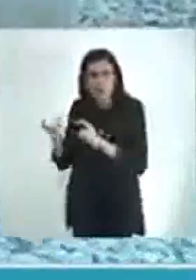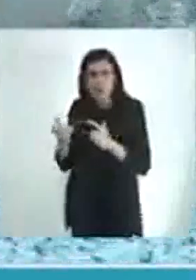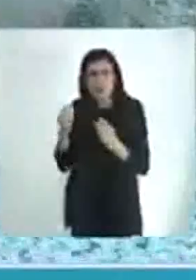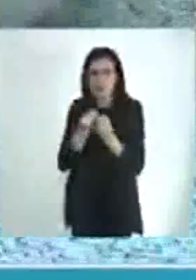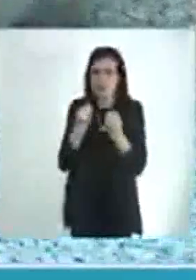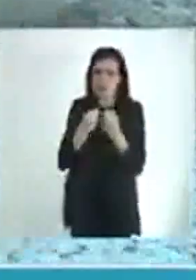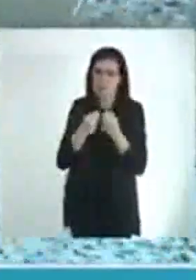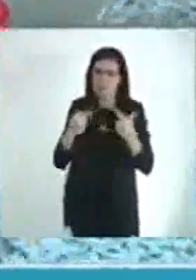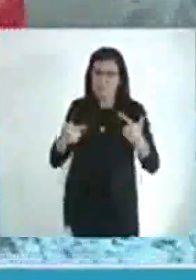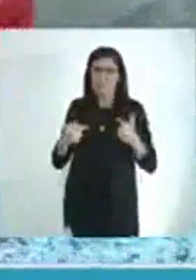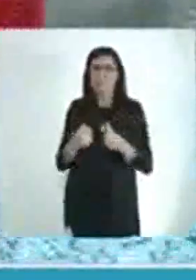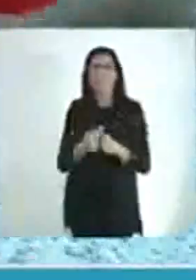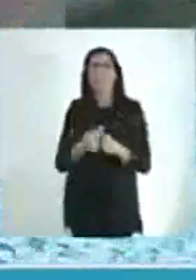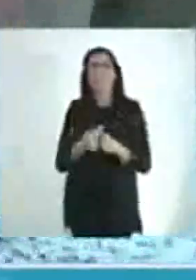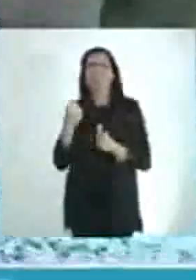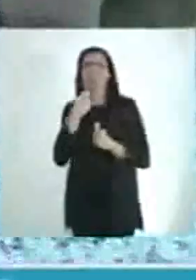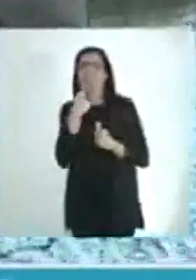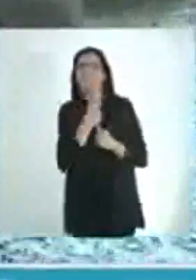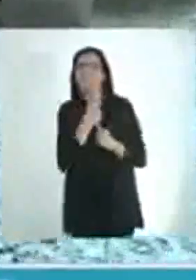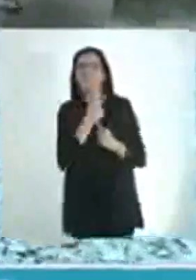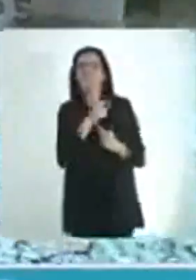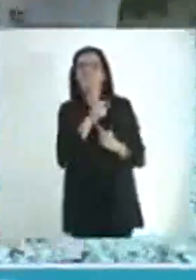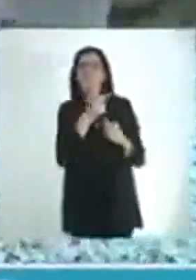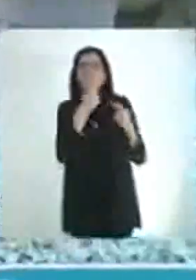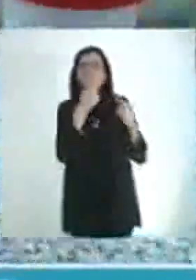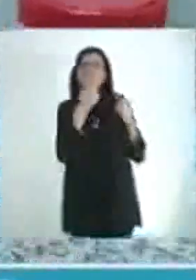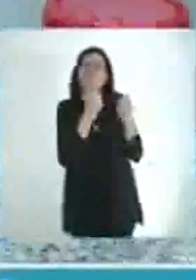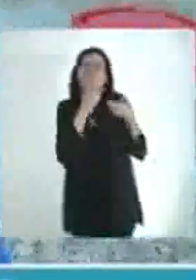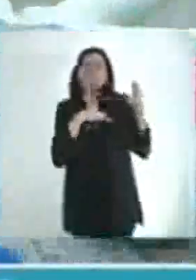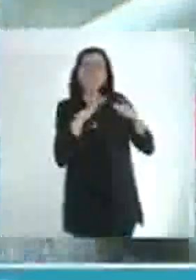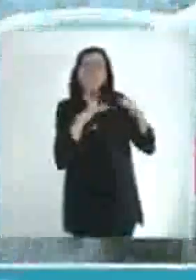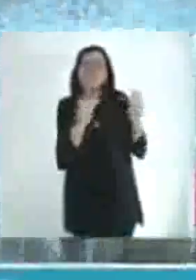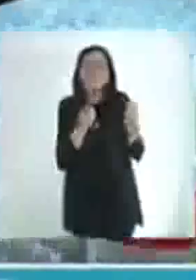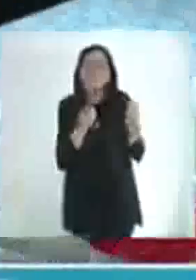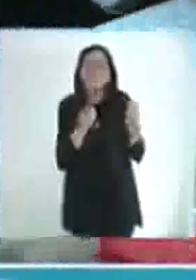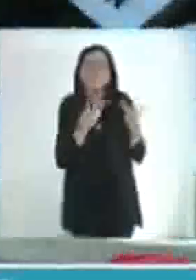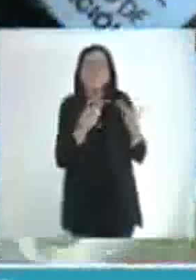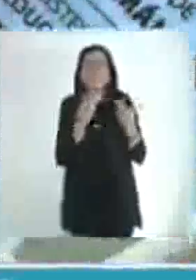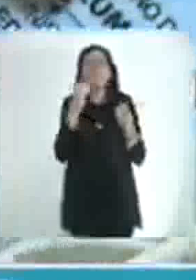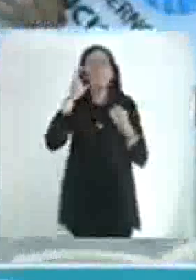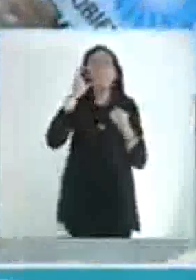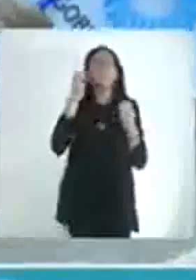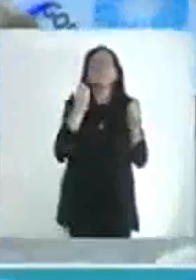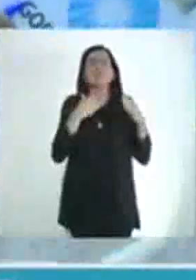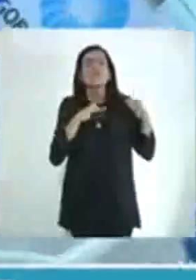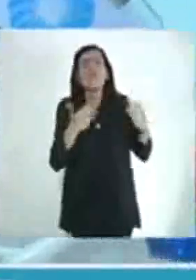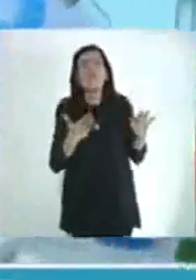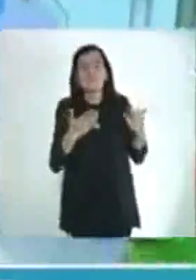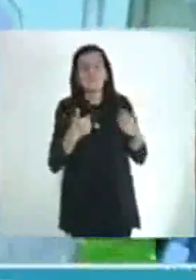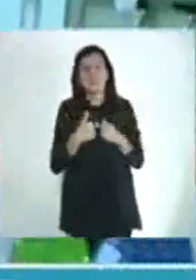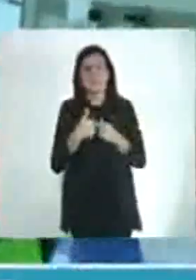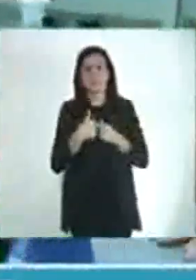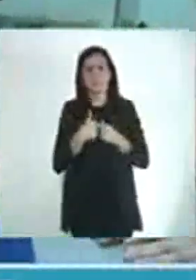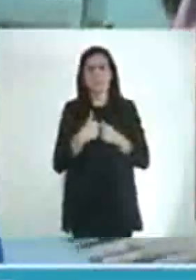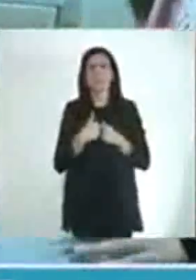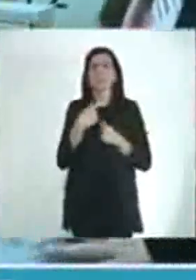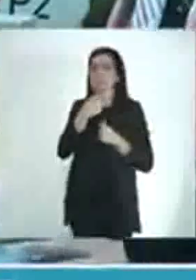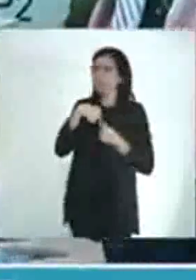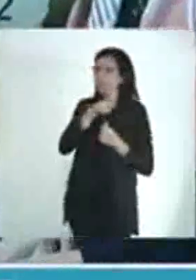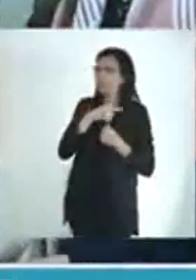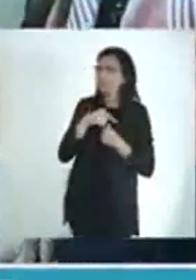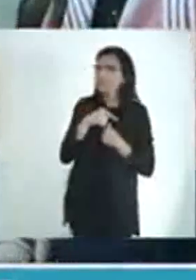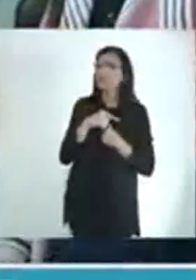cosas, digamos. A diferencia de las demás capacitaciones, ¿cómo es ustedes que las dictan, no? Nosotros dictamos casi